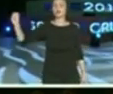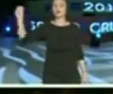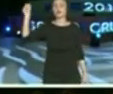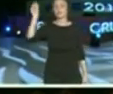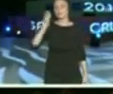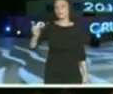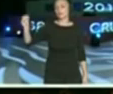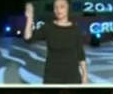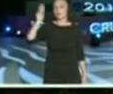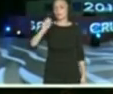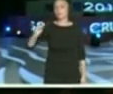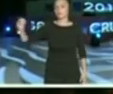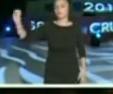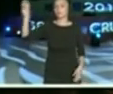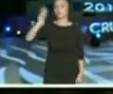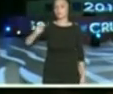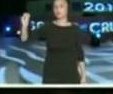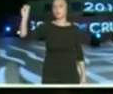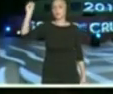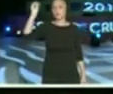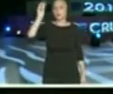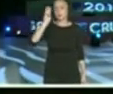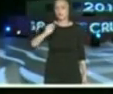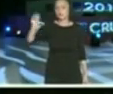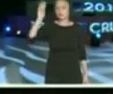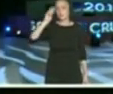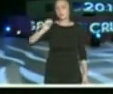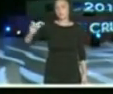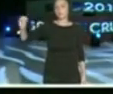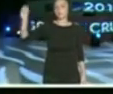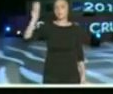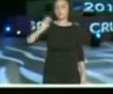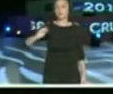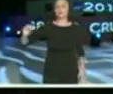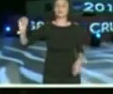pa para pa para pa para pa